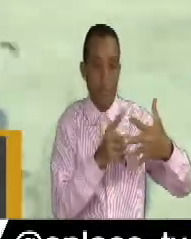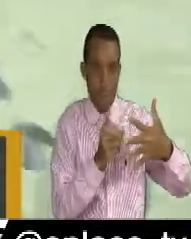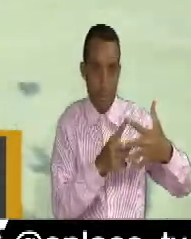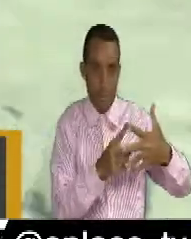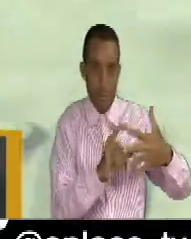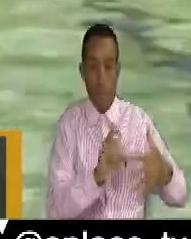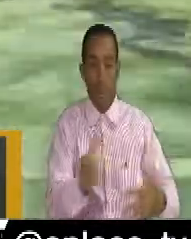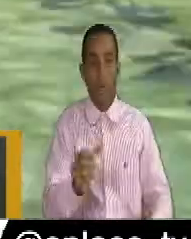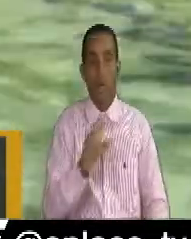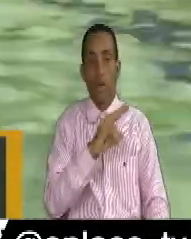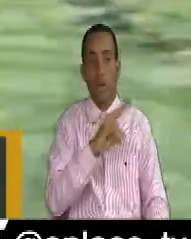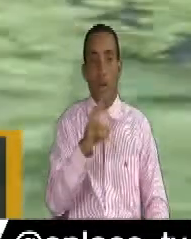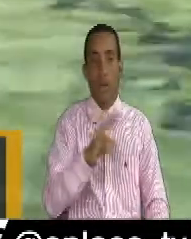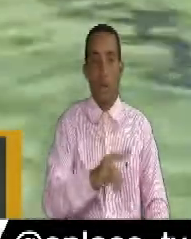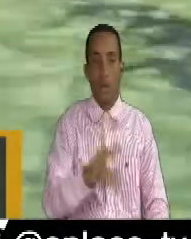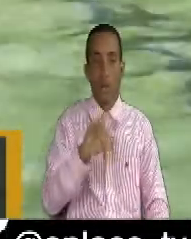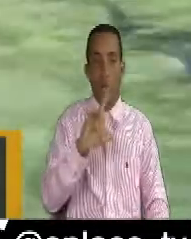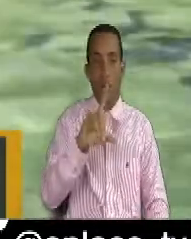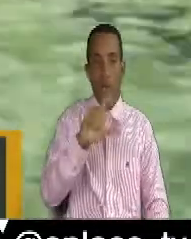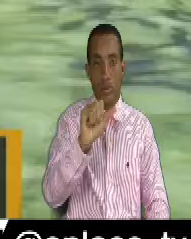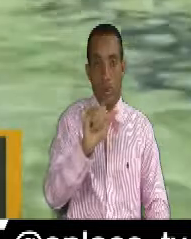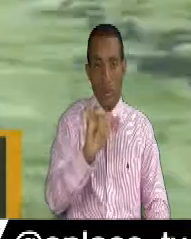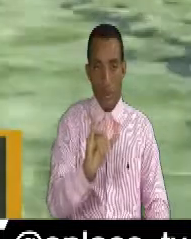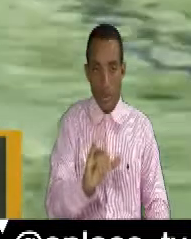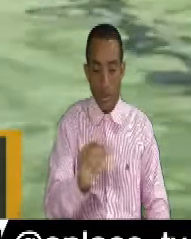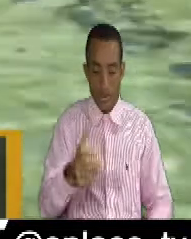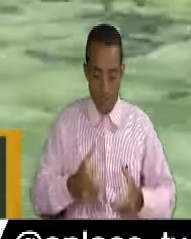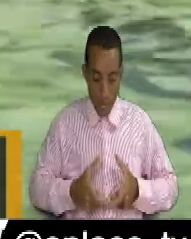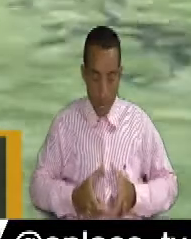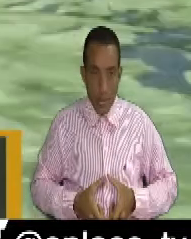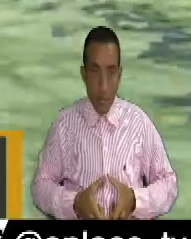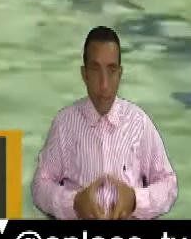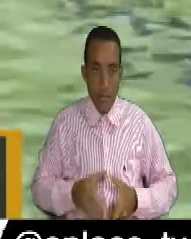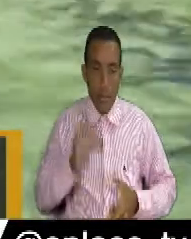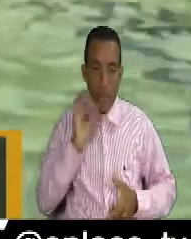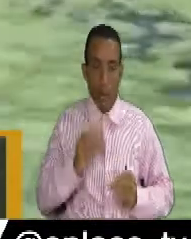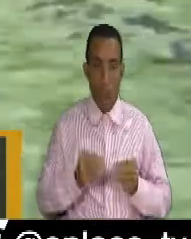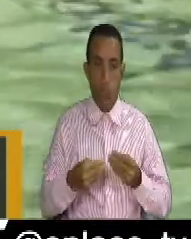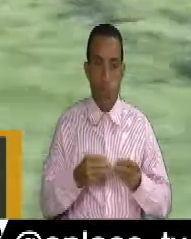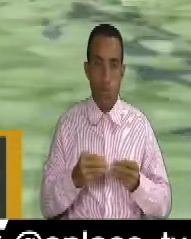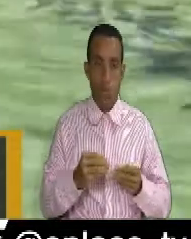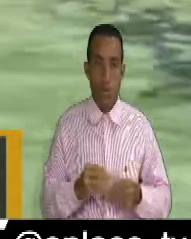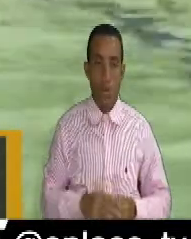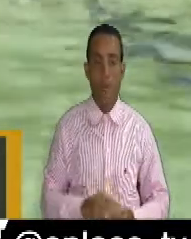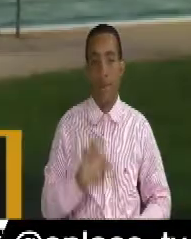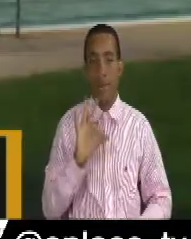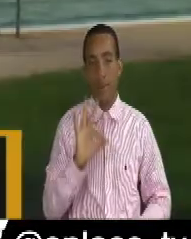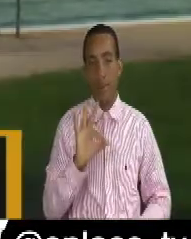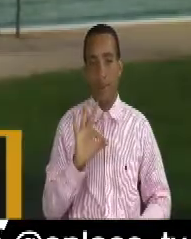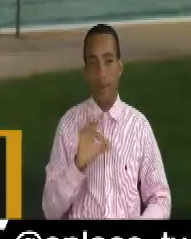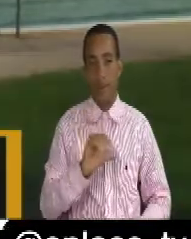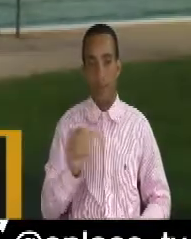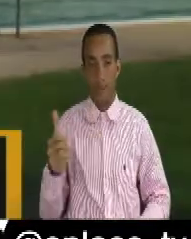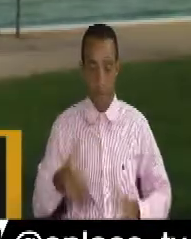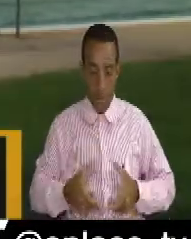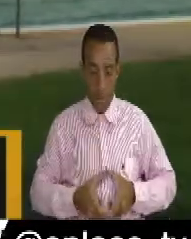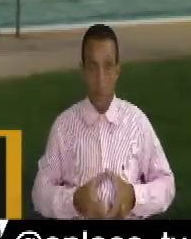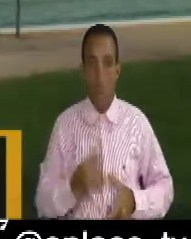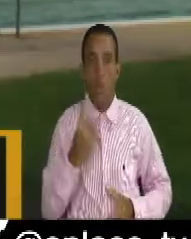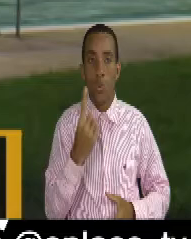Rojas, 3 medallas de bronce, y con Diana González, que quedó cuarta en su categoría. Logramos una medalla de